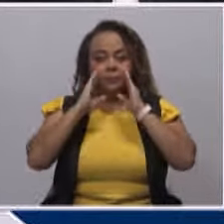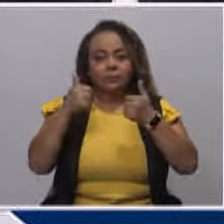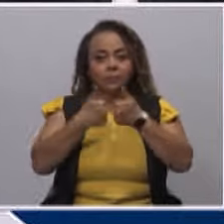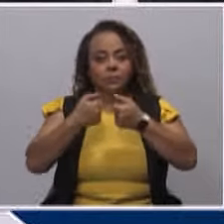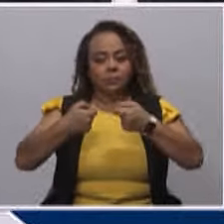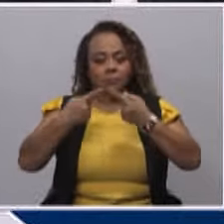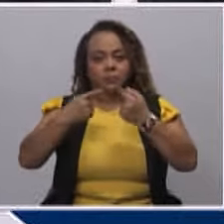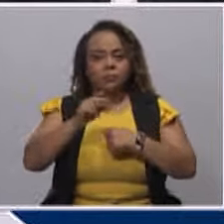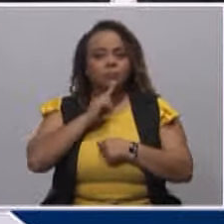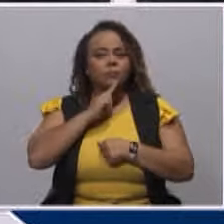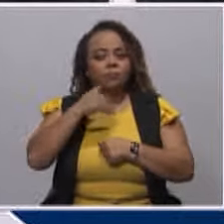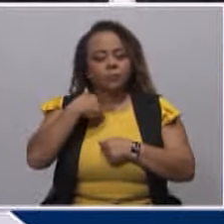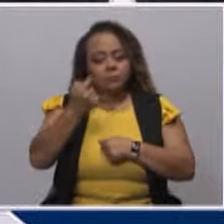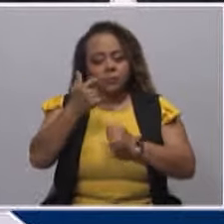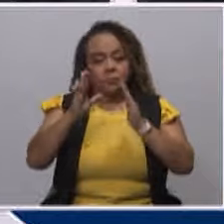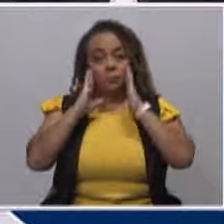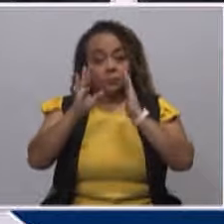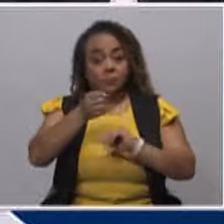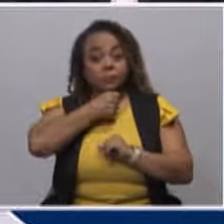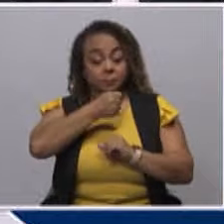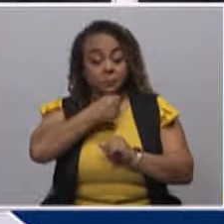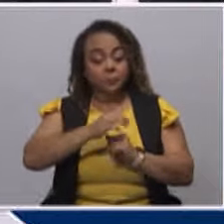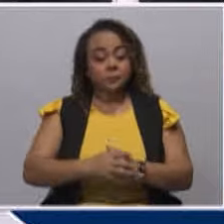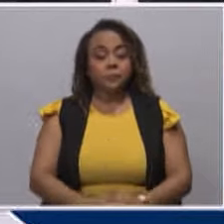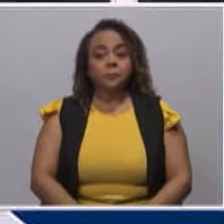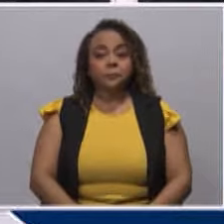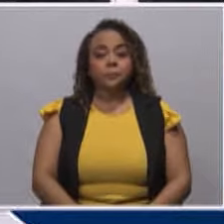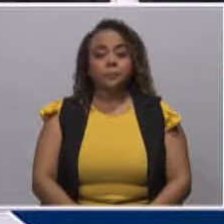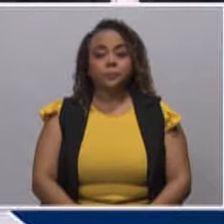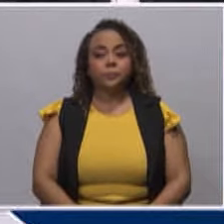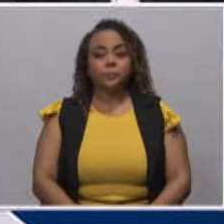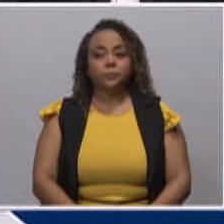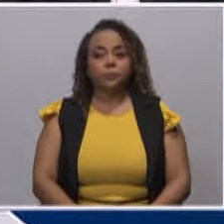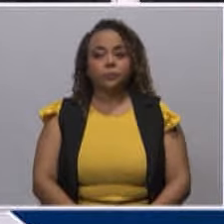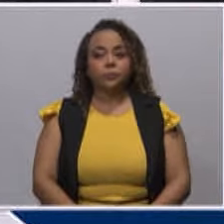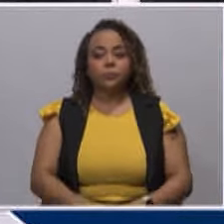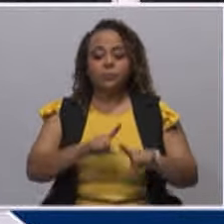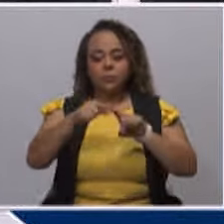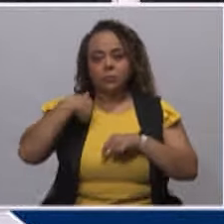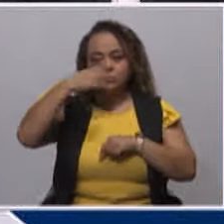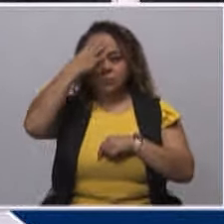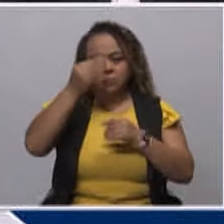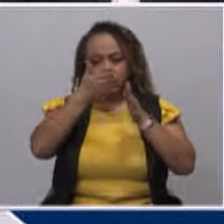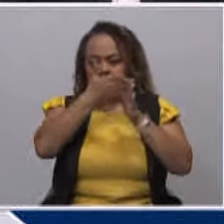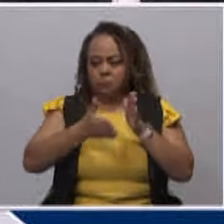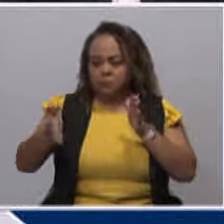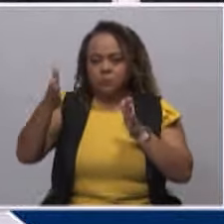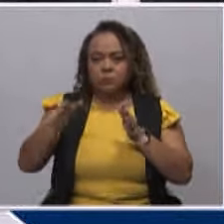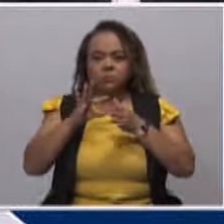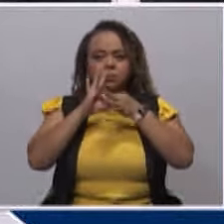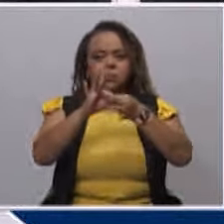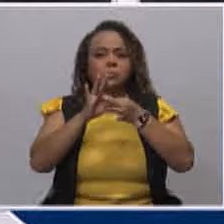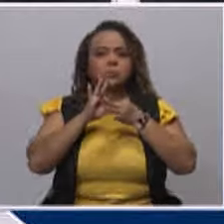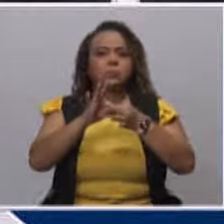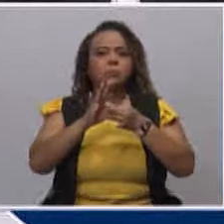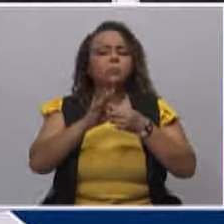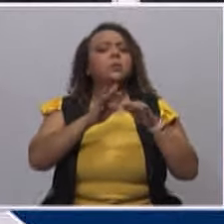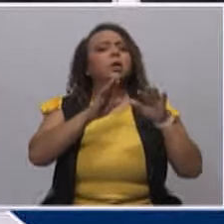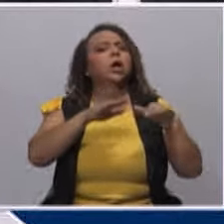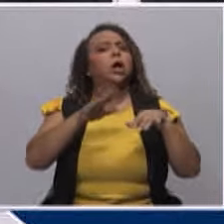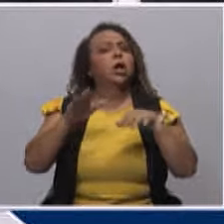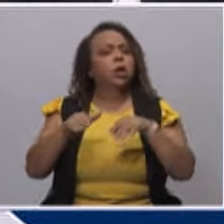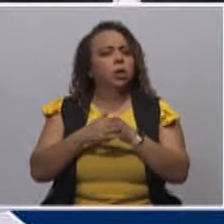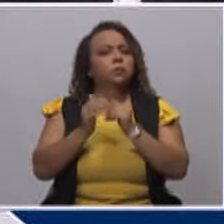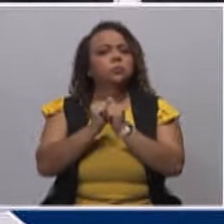contra Honduras que hubo muy poca atención a a medios de comunicación pero yo creo que el resto ha sido una relación muy tranquila